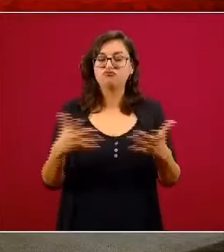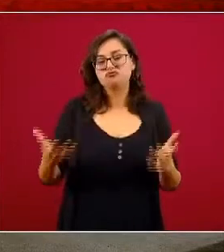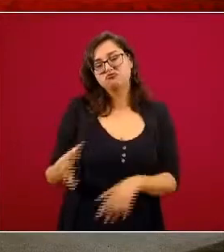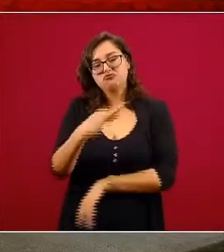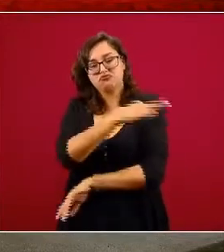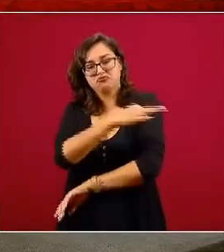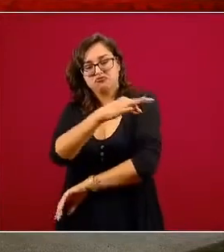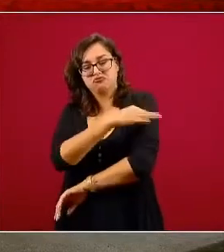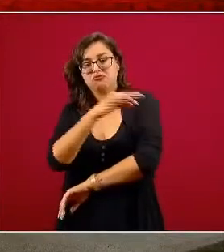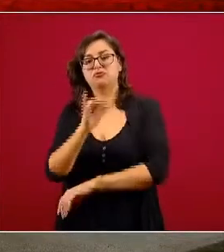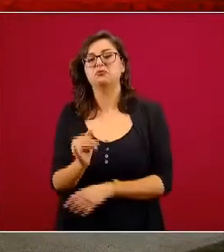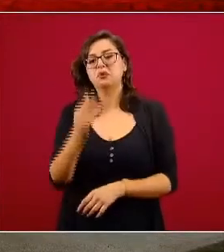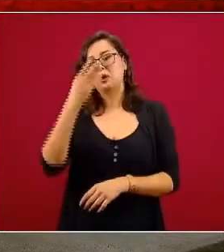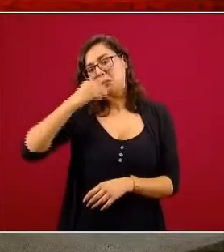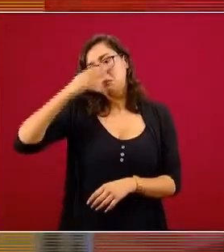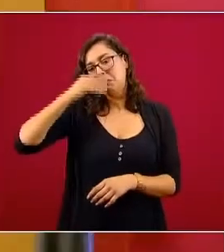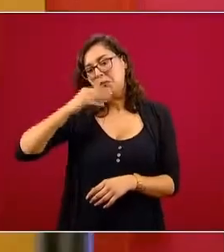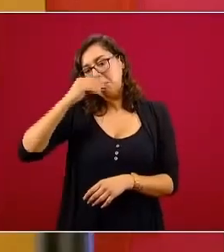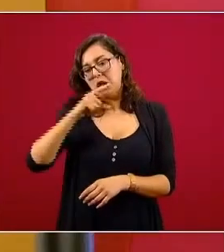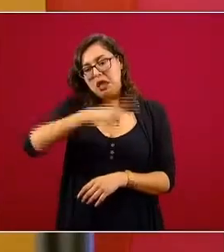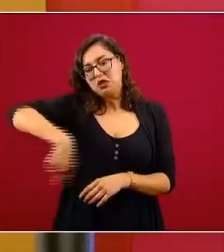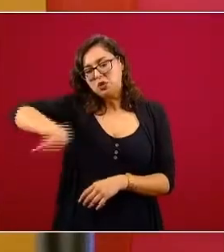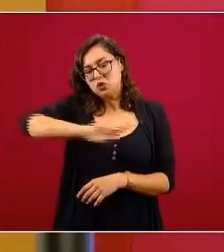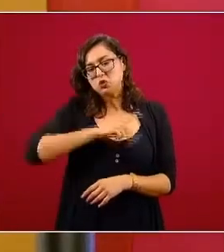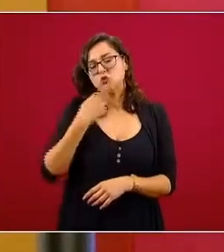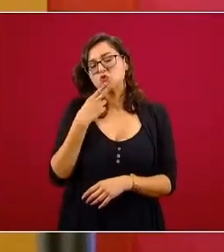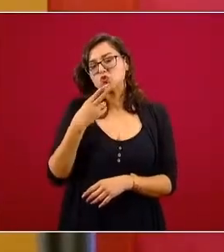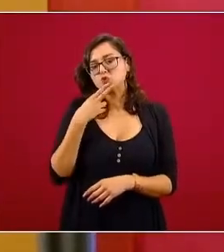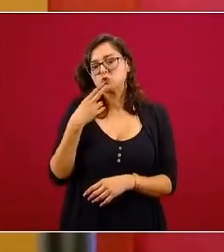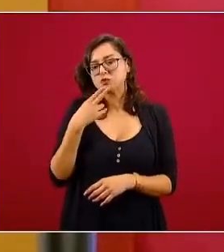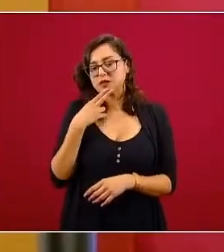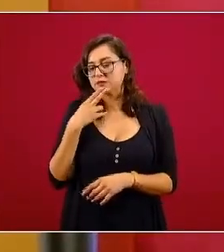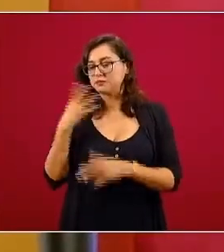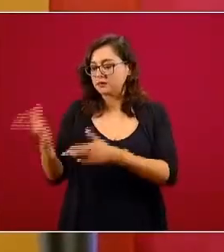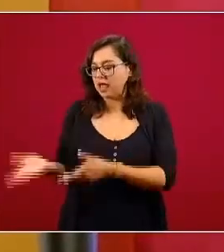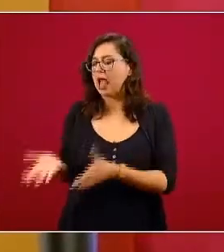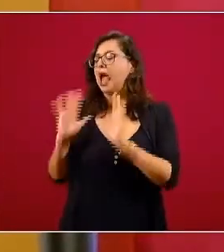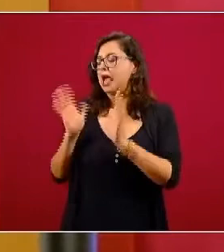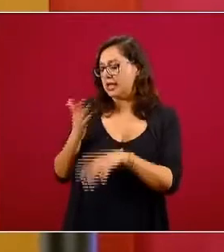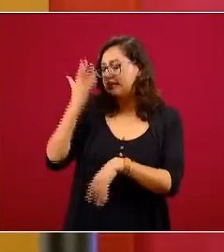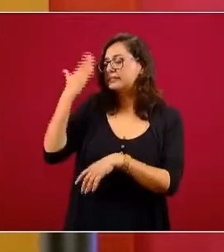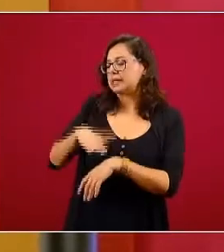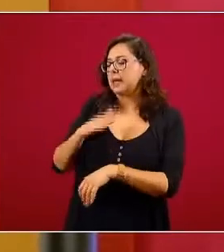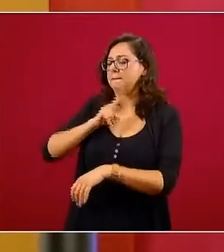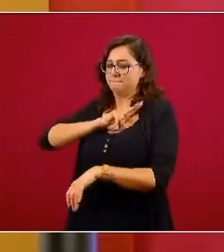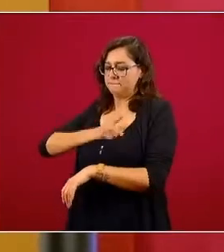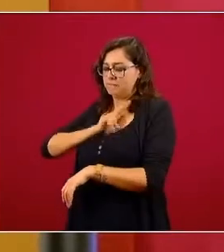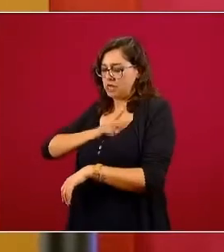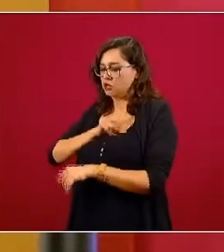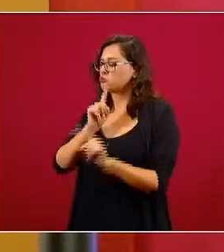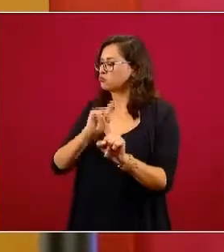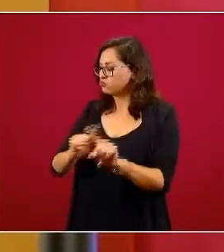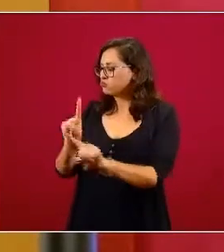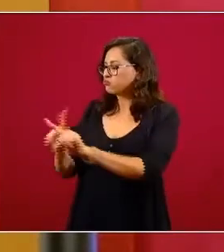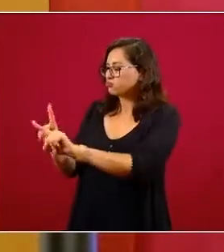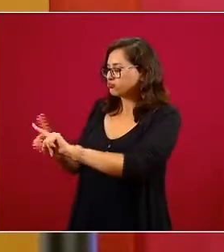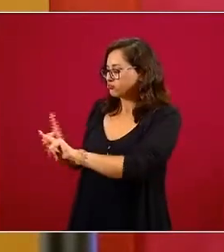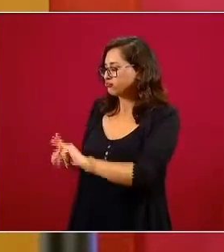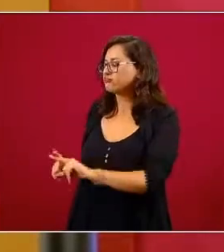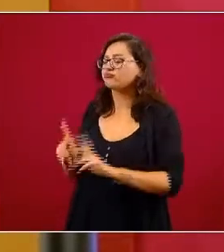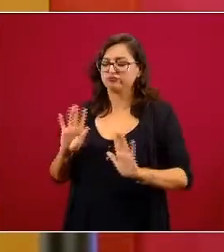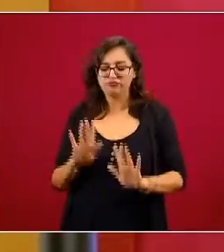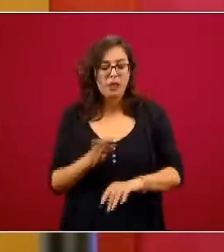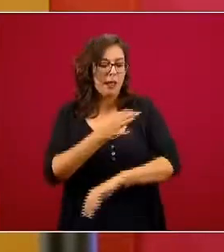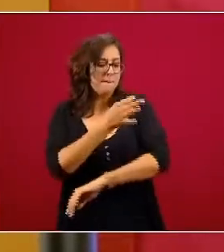influenza. Se las pone a disposición y estas compañías empiezan a producir la vacuna, empiezan a prepararse a